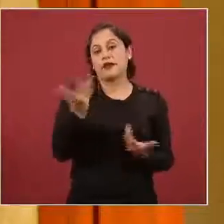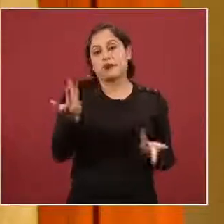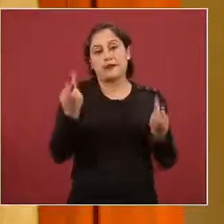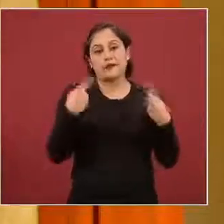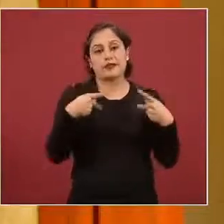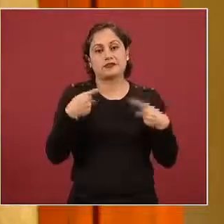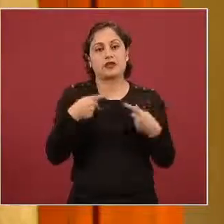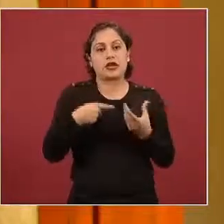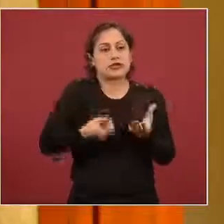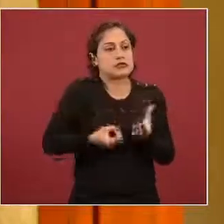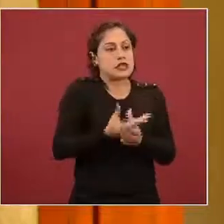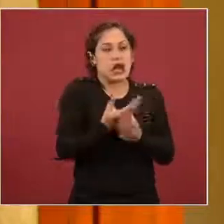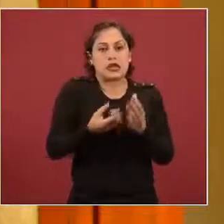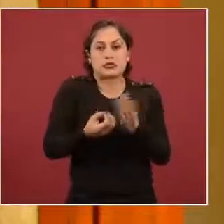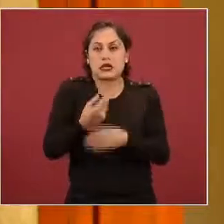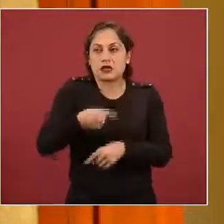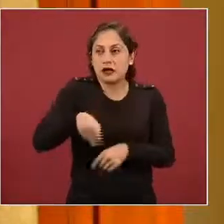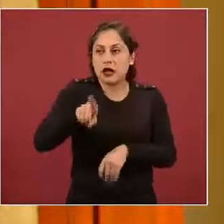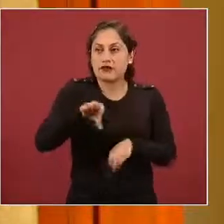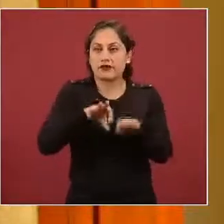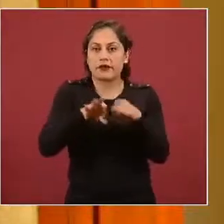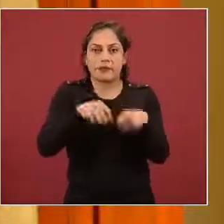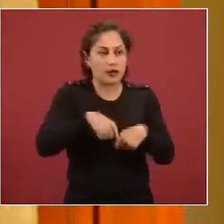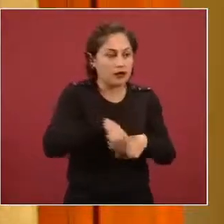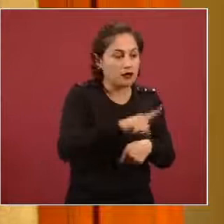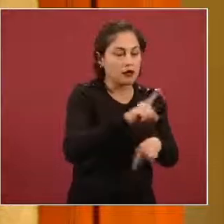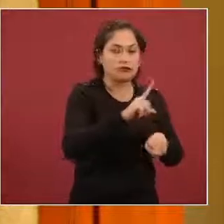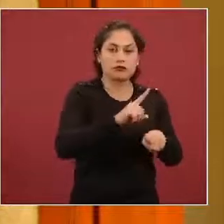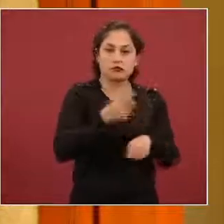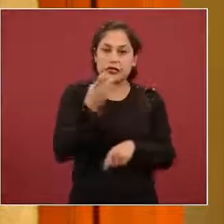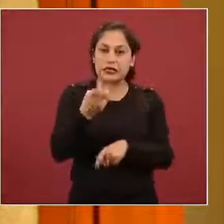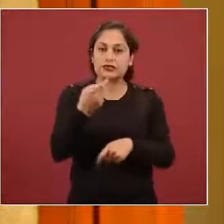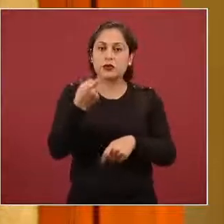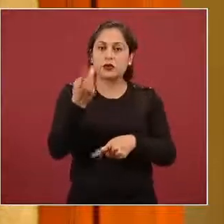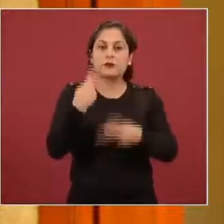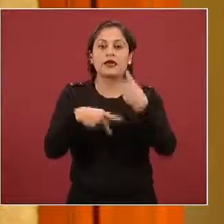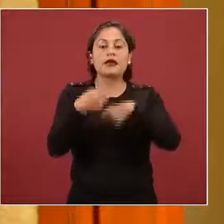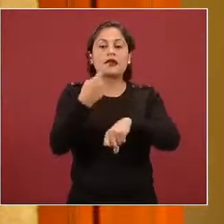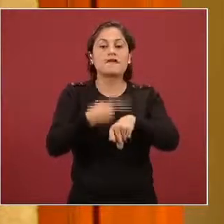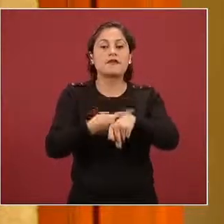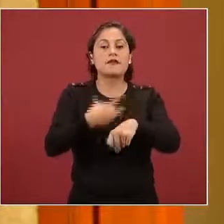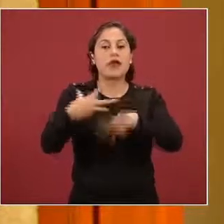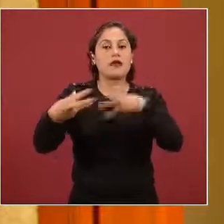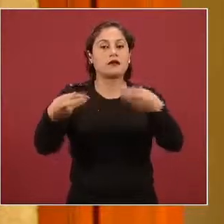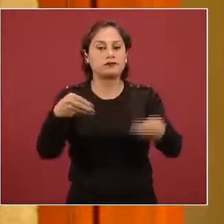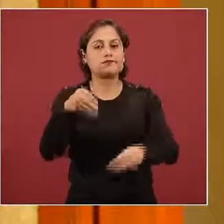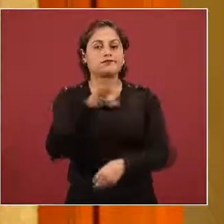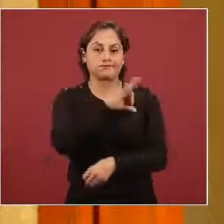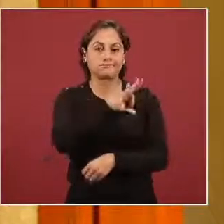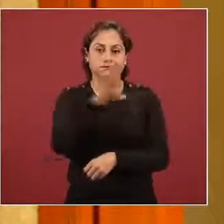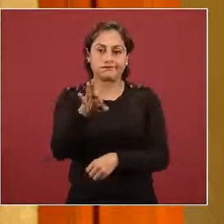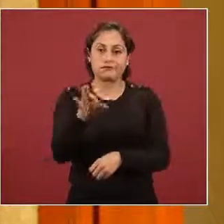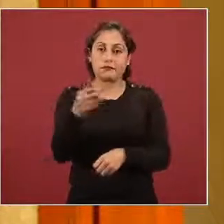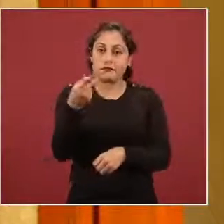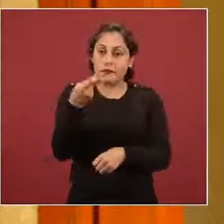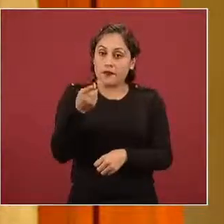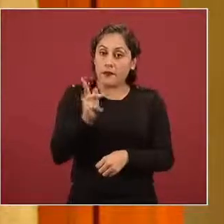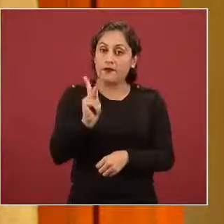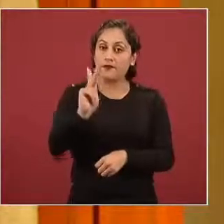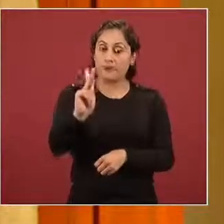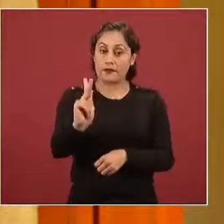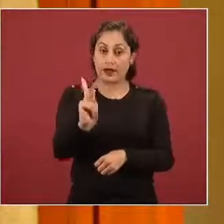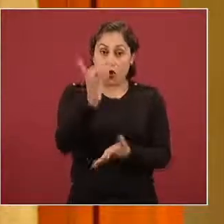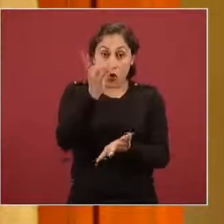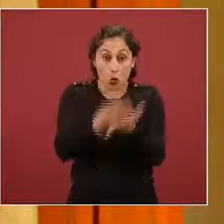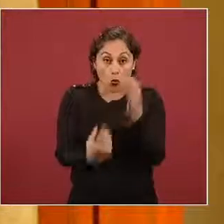riesgo de rebrotes. Pero, reitero, no hay una fórmula única, y cada país ha ido buscando los